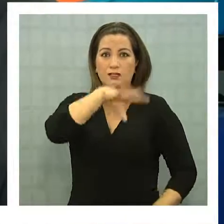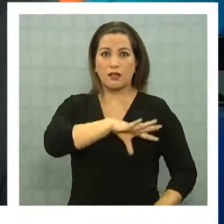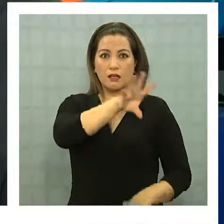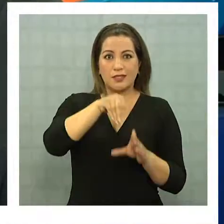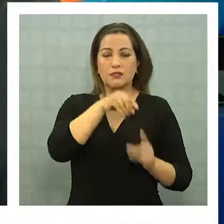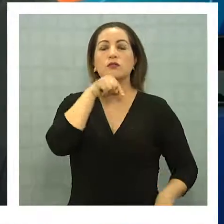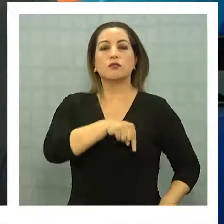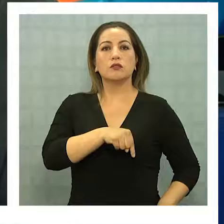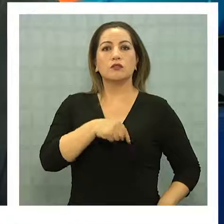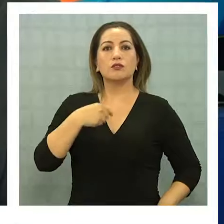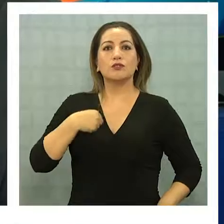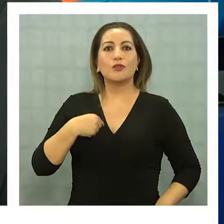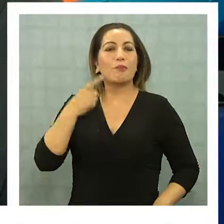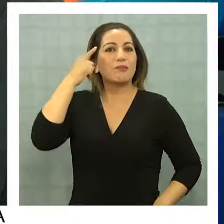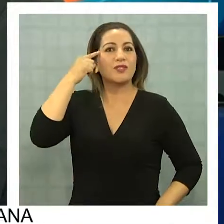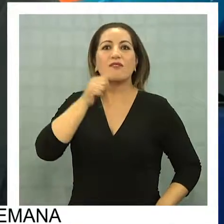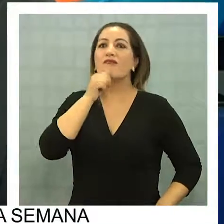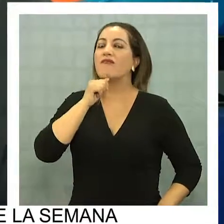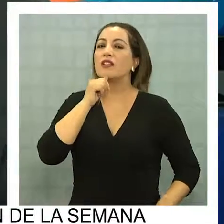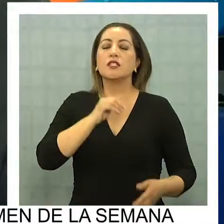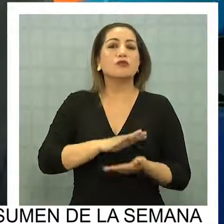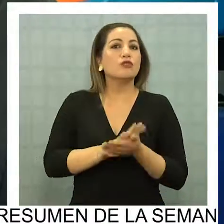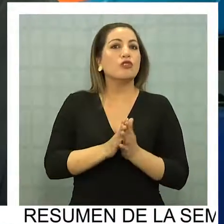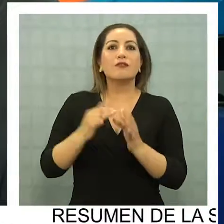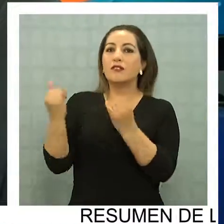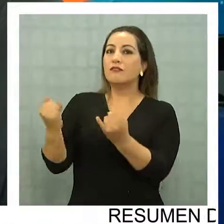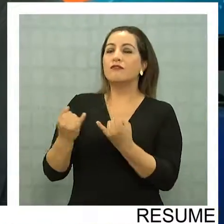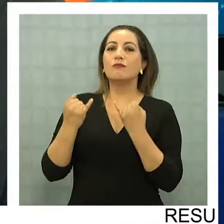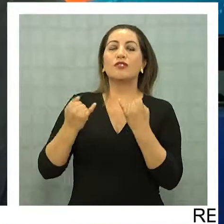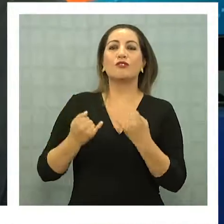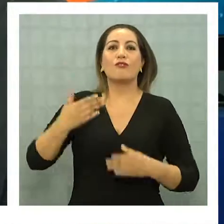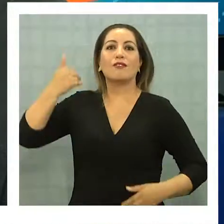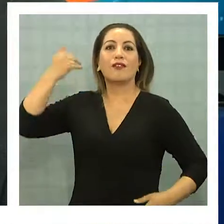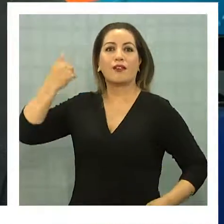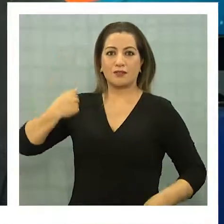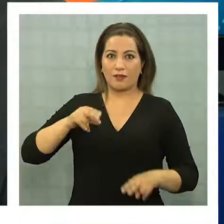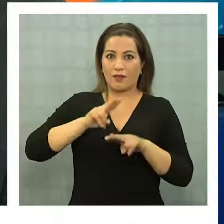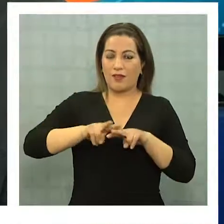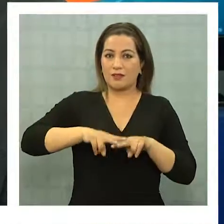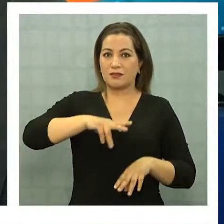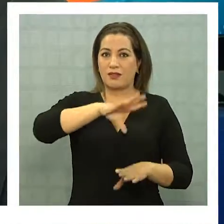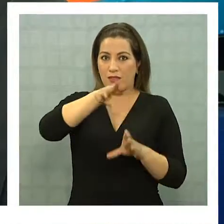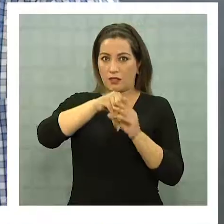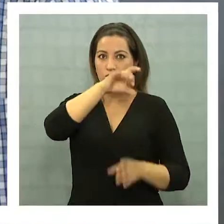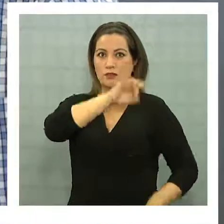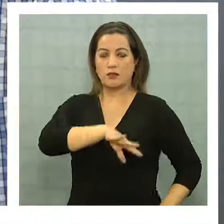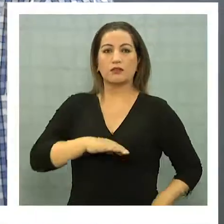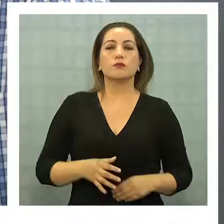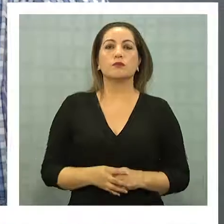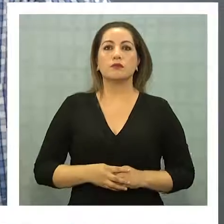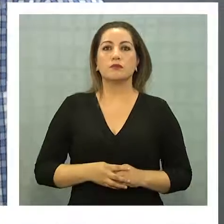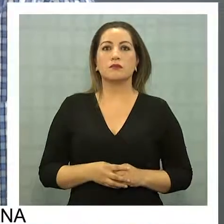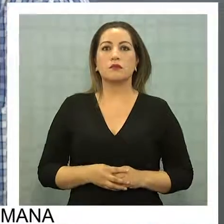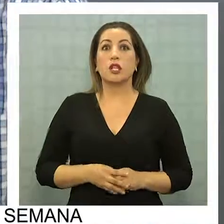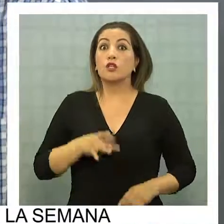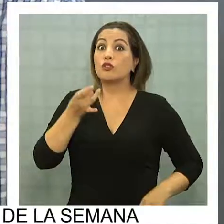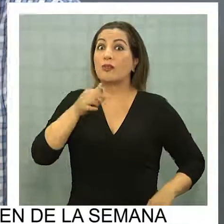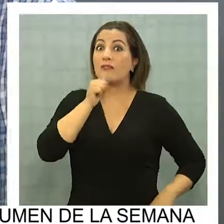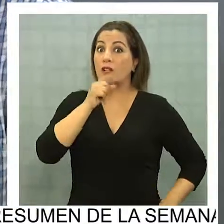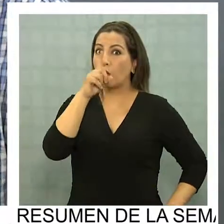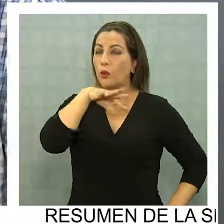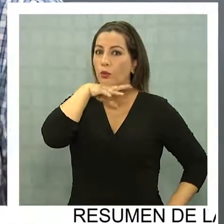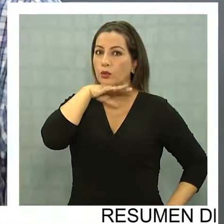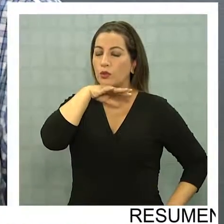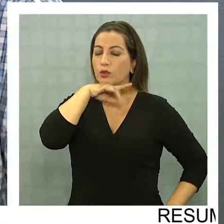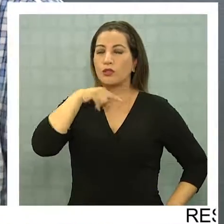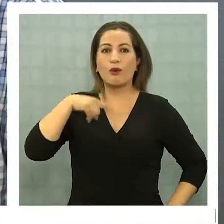Chile. Entonces, yo creo que aún no tenemos toda la dimensión de lo que fue esa catástrofe como país, digamos. Nos queda nada más un minuto